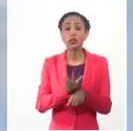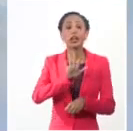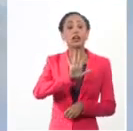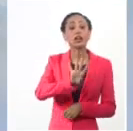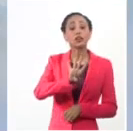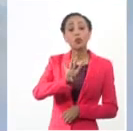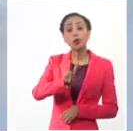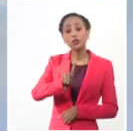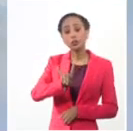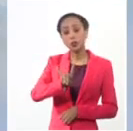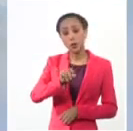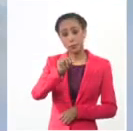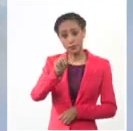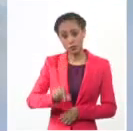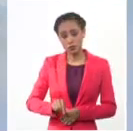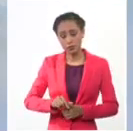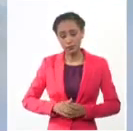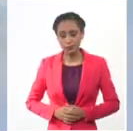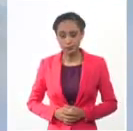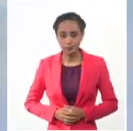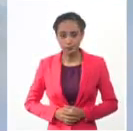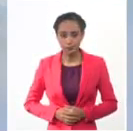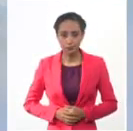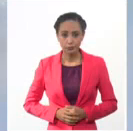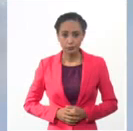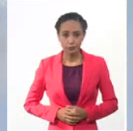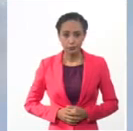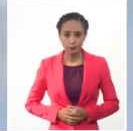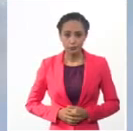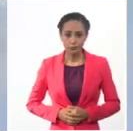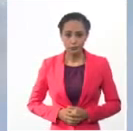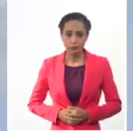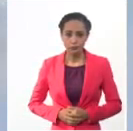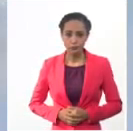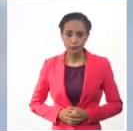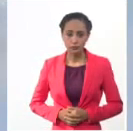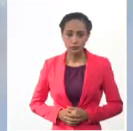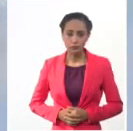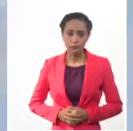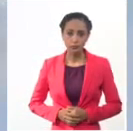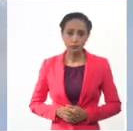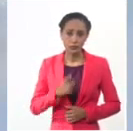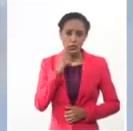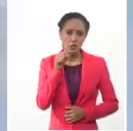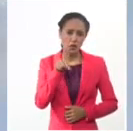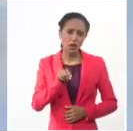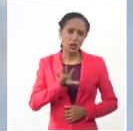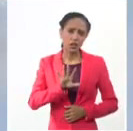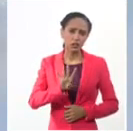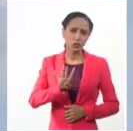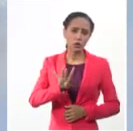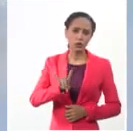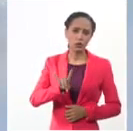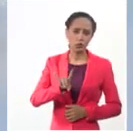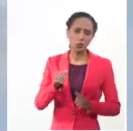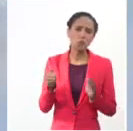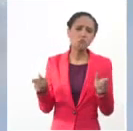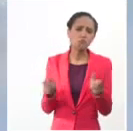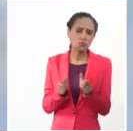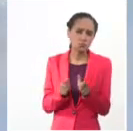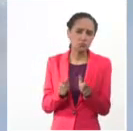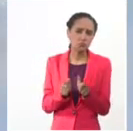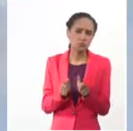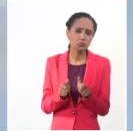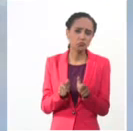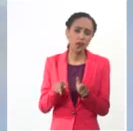549, que indiscutiblemente es muy inferior a lo que presentábamos la semana